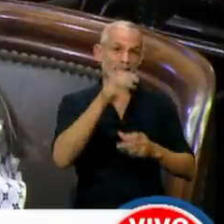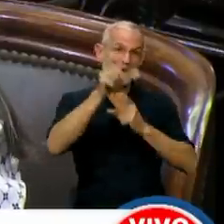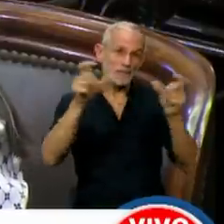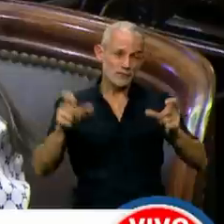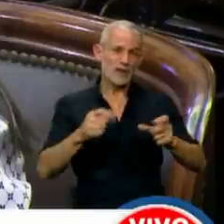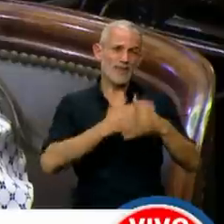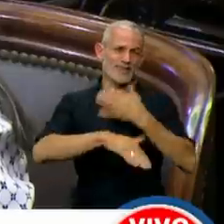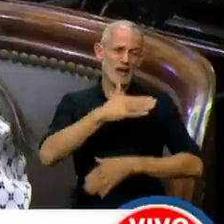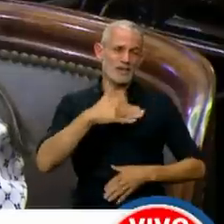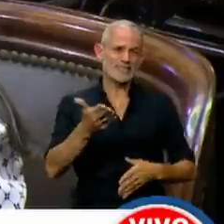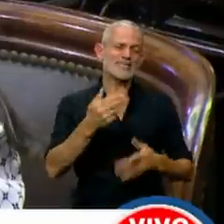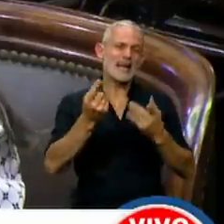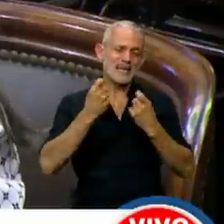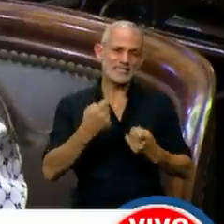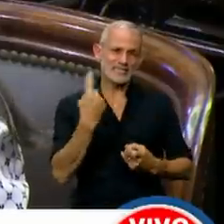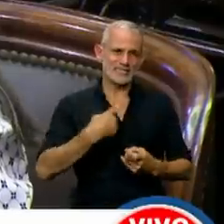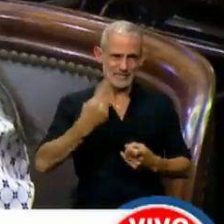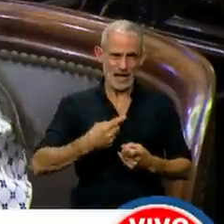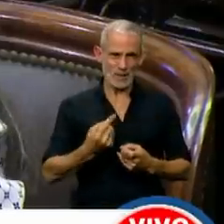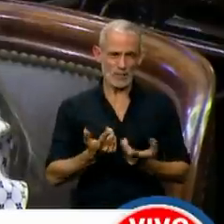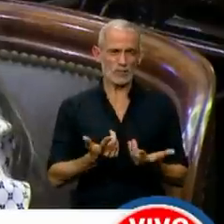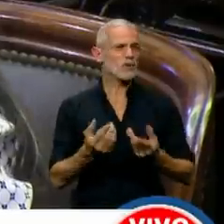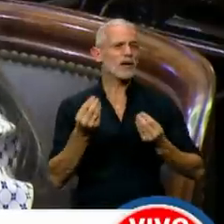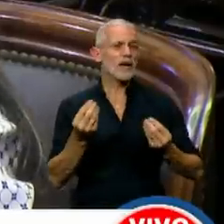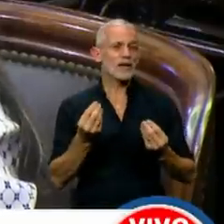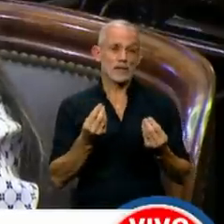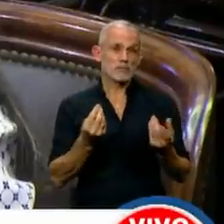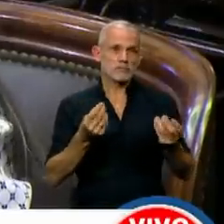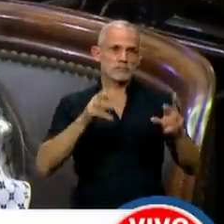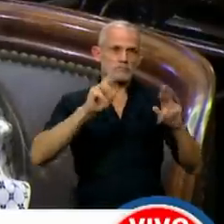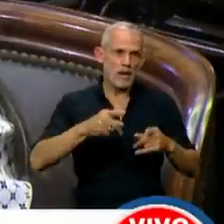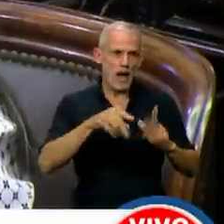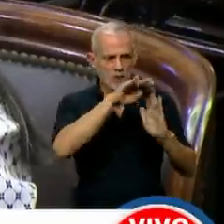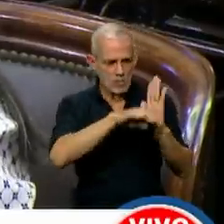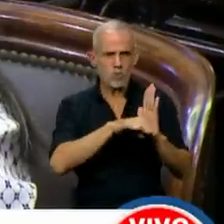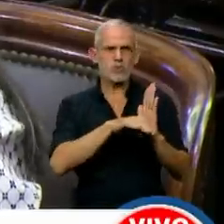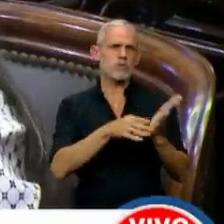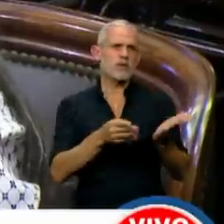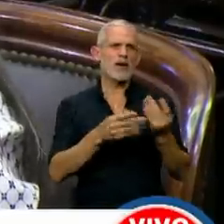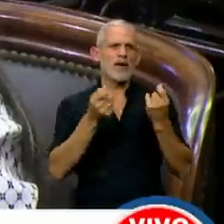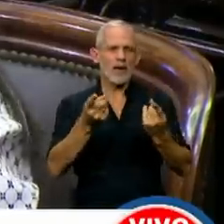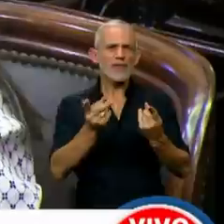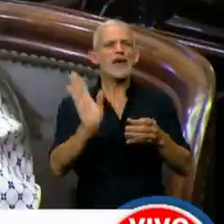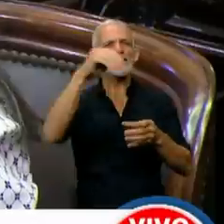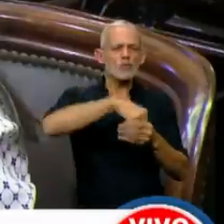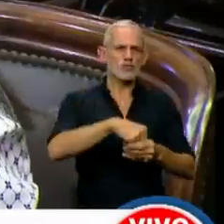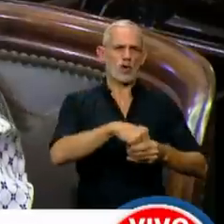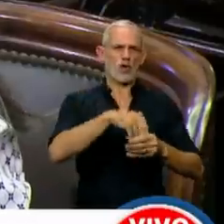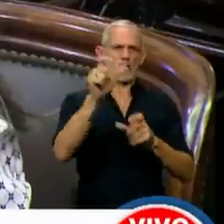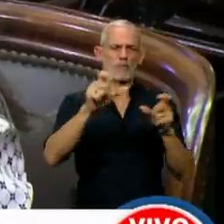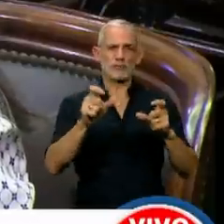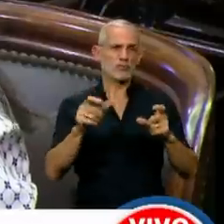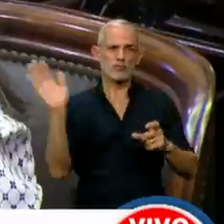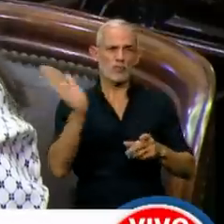personas con discapacidad necesitamos es que es que se labora en política señor presidente que permitan la inclusión de